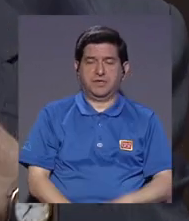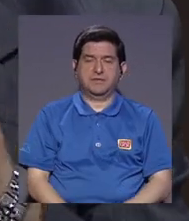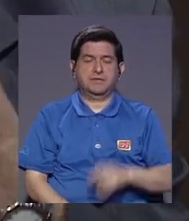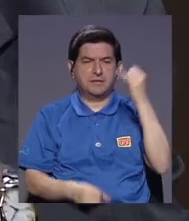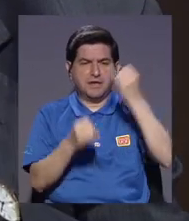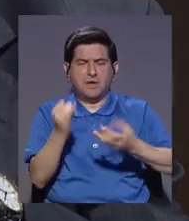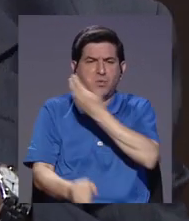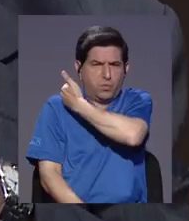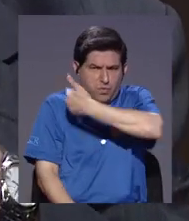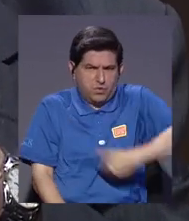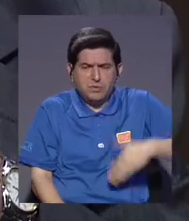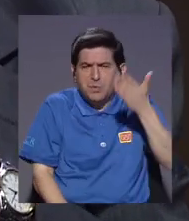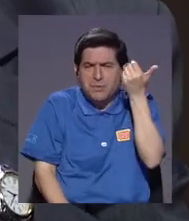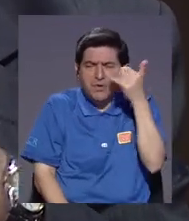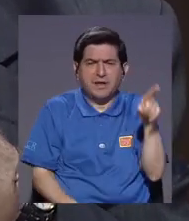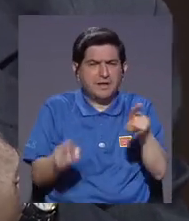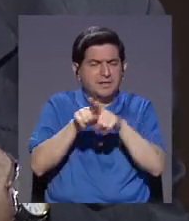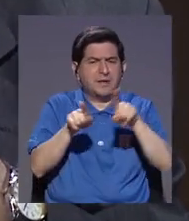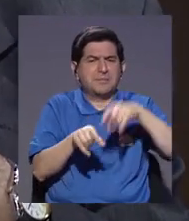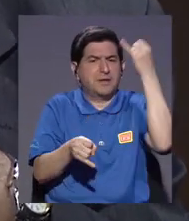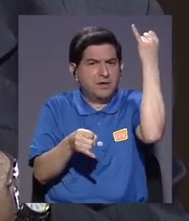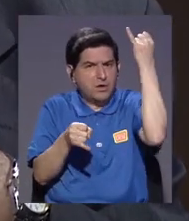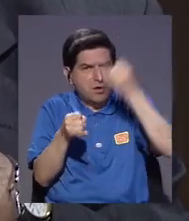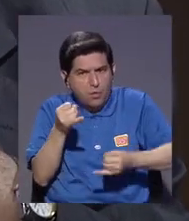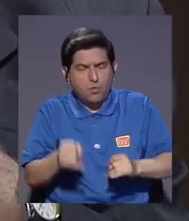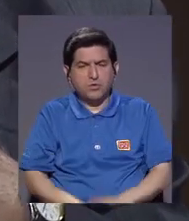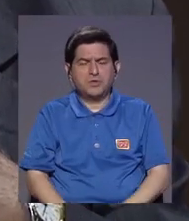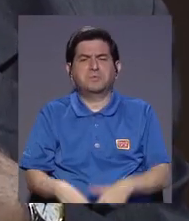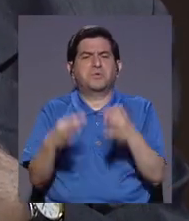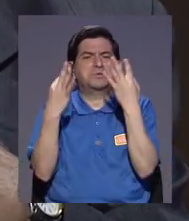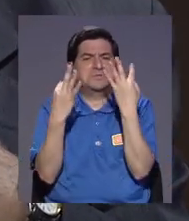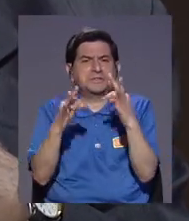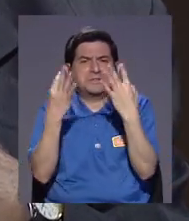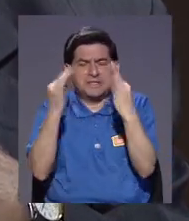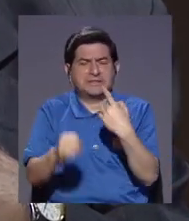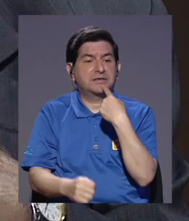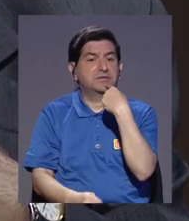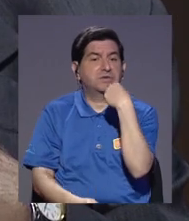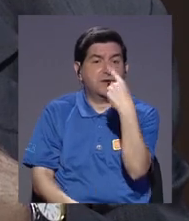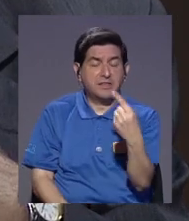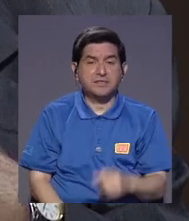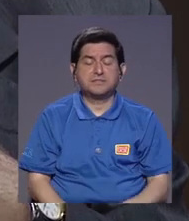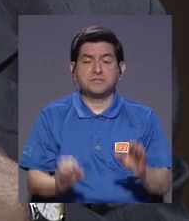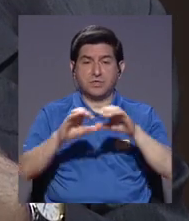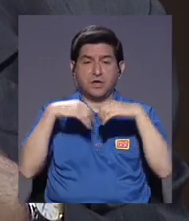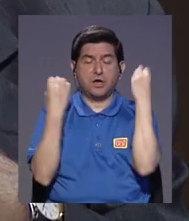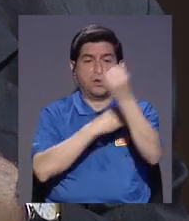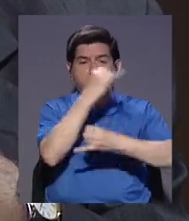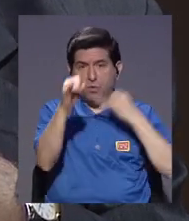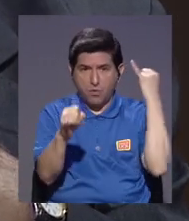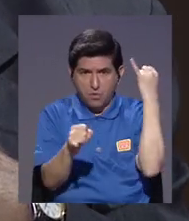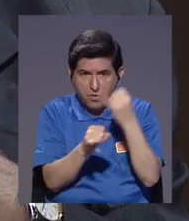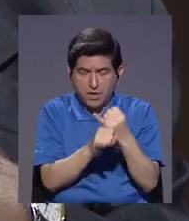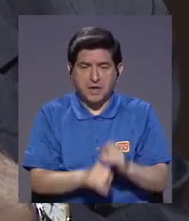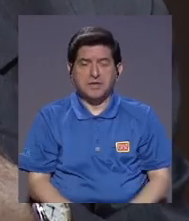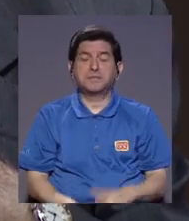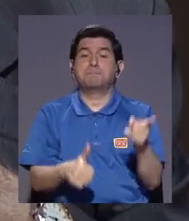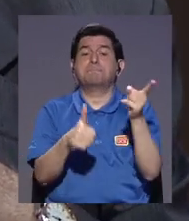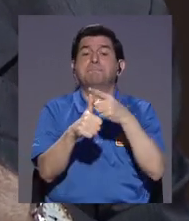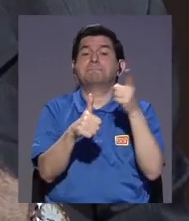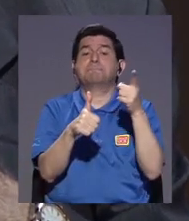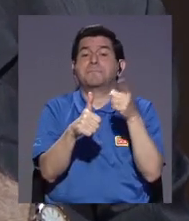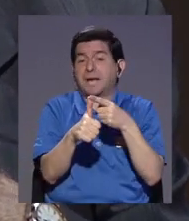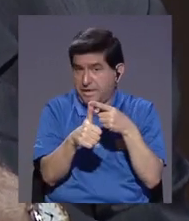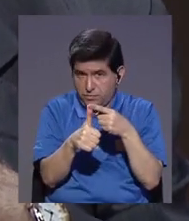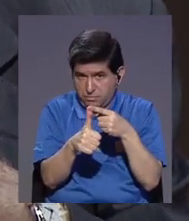es el último presidente porque también es el último que se atrevió a decirle a los organismos internacionales que